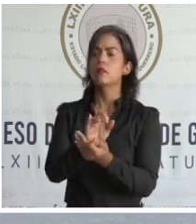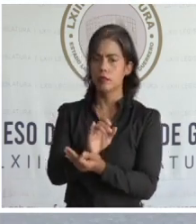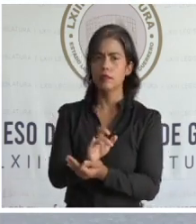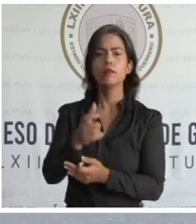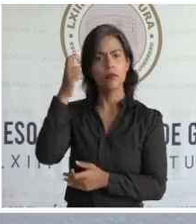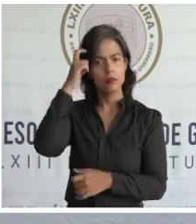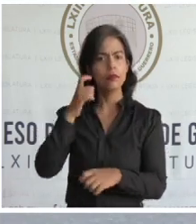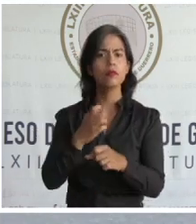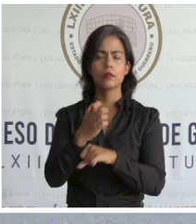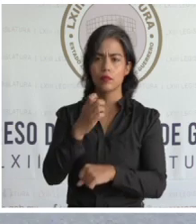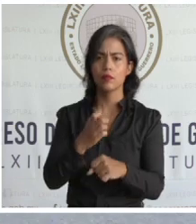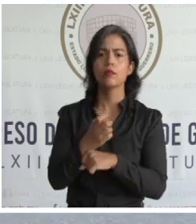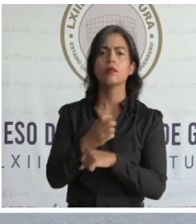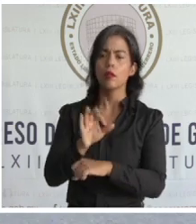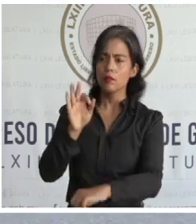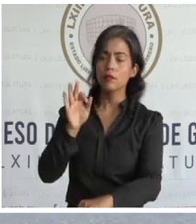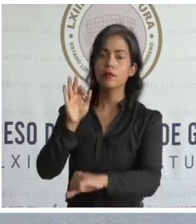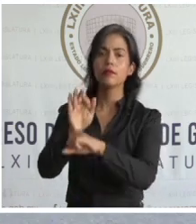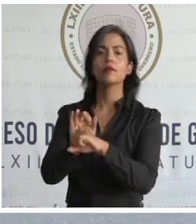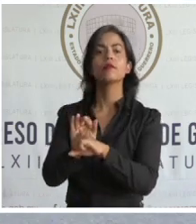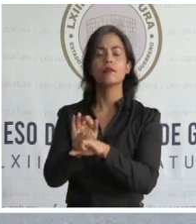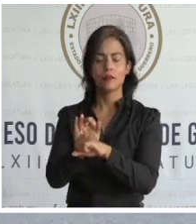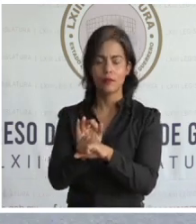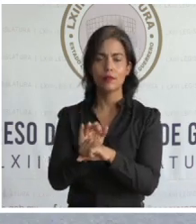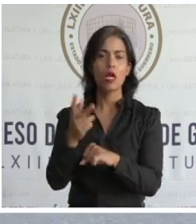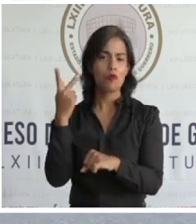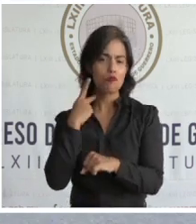sin colores de partido, pero con